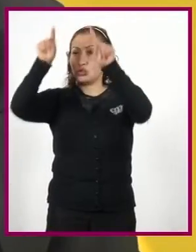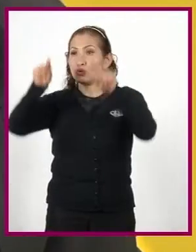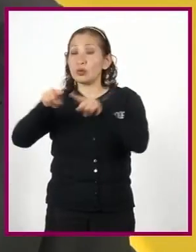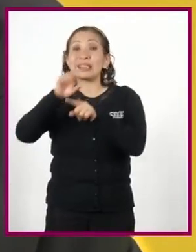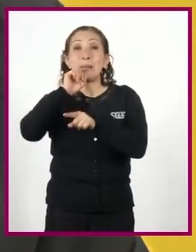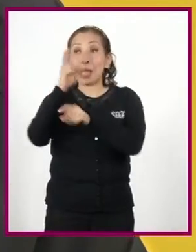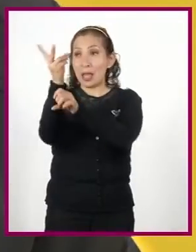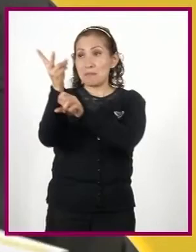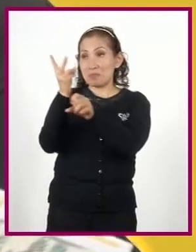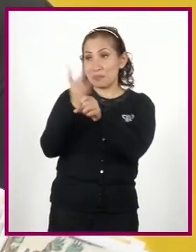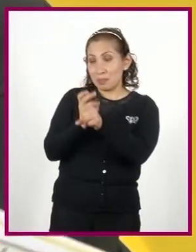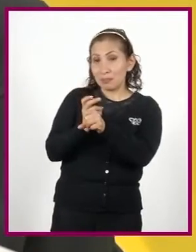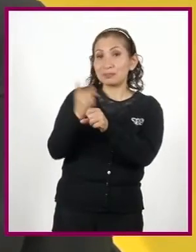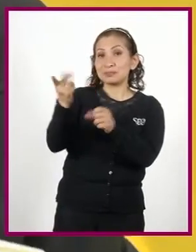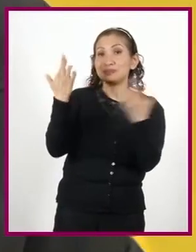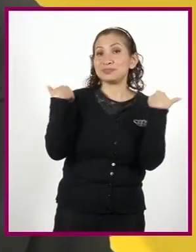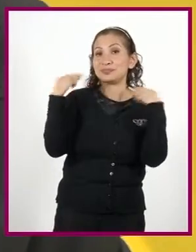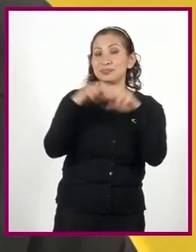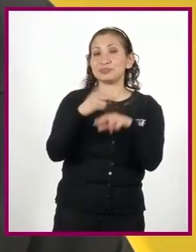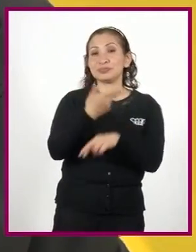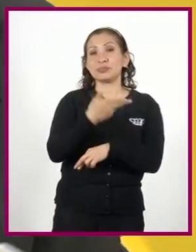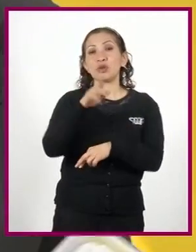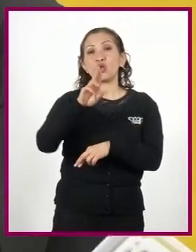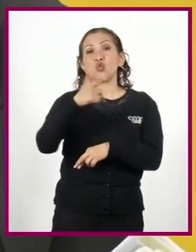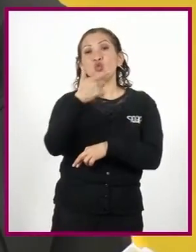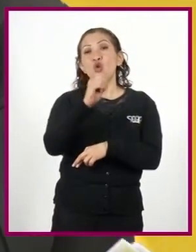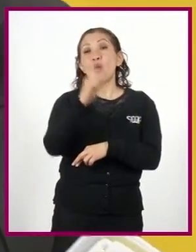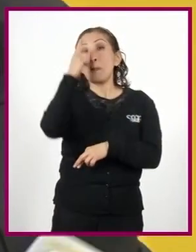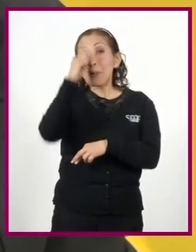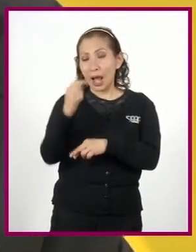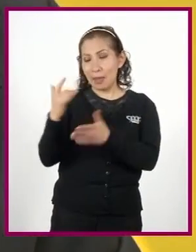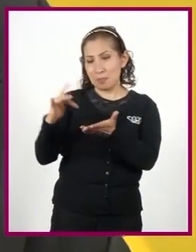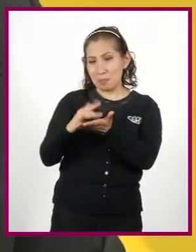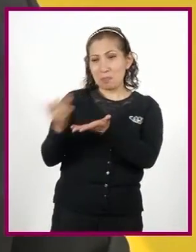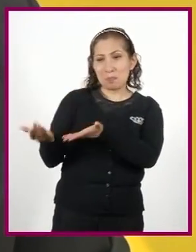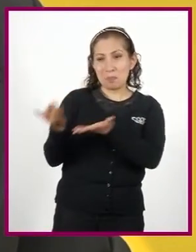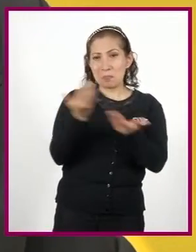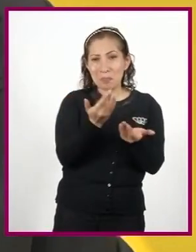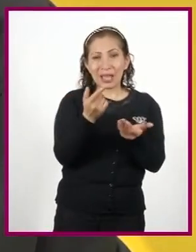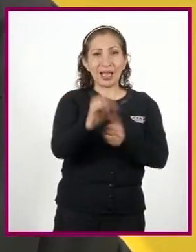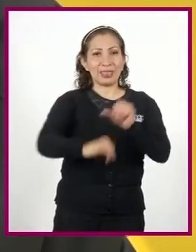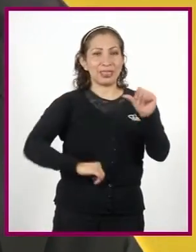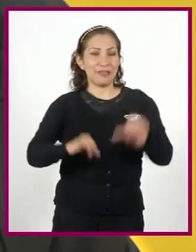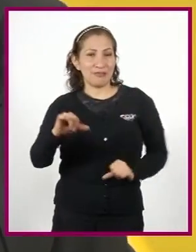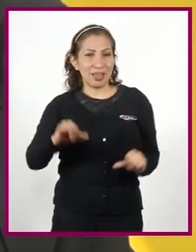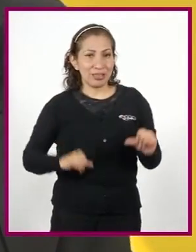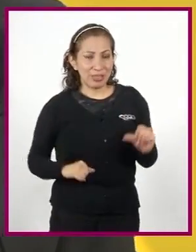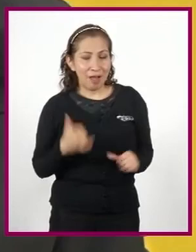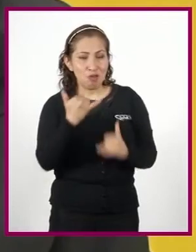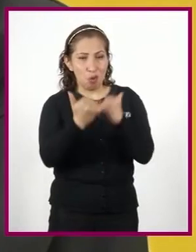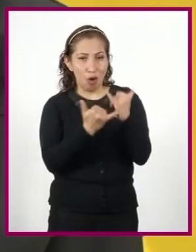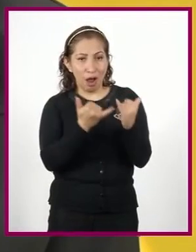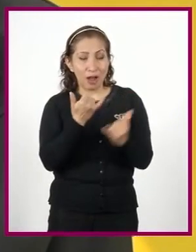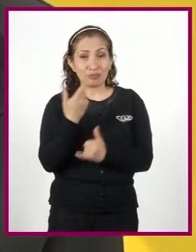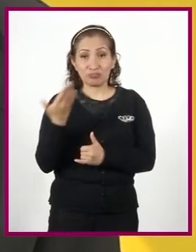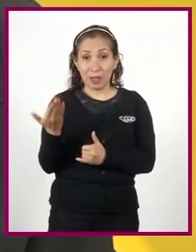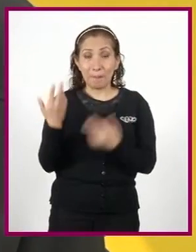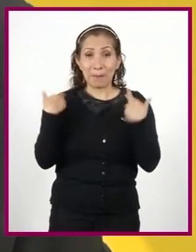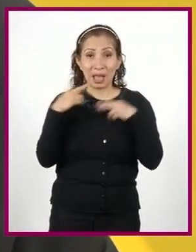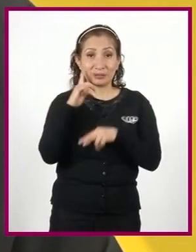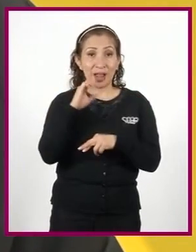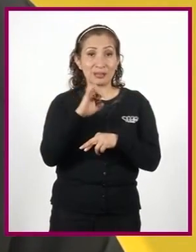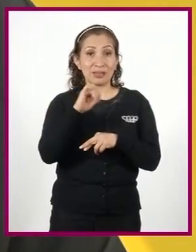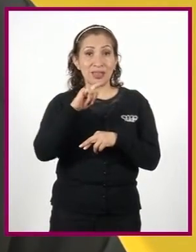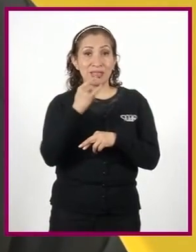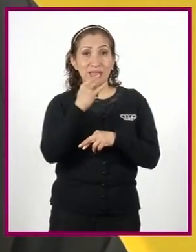he invitado al profesor Hugo para que participe en la dinámica jugando contigo, maestra